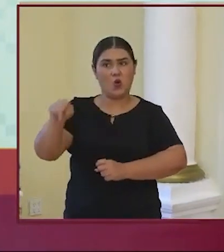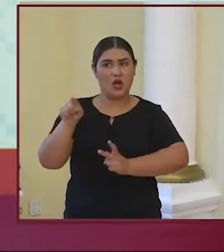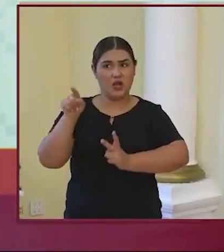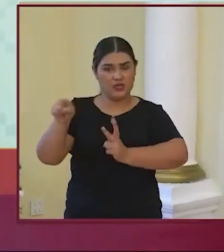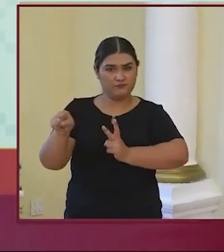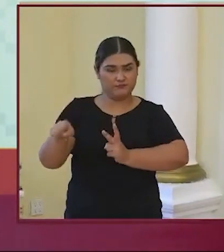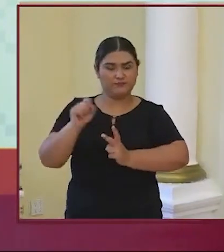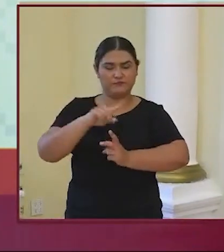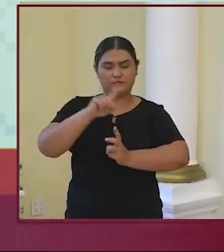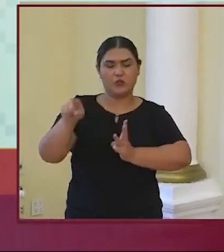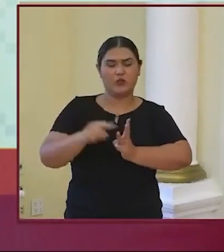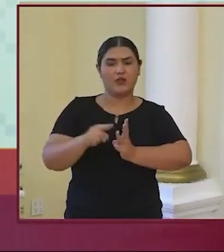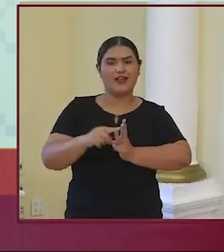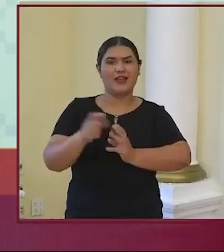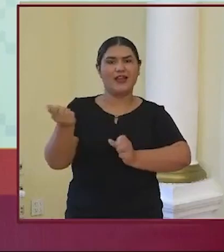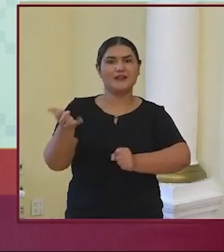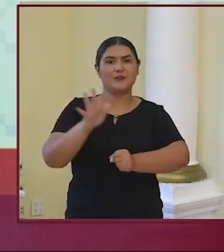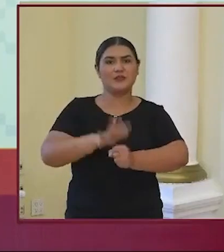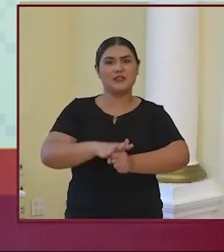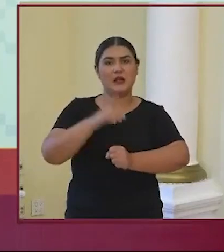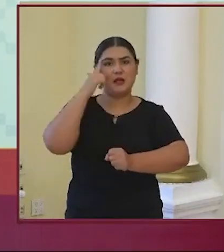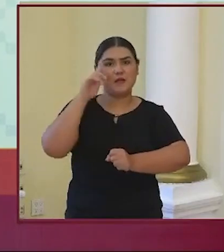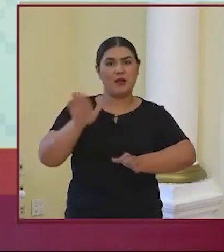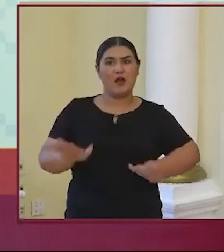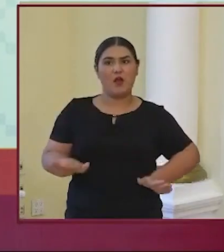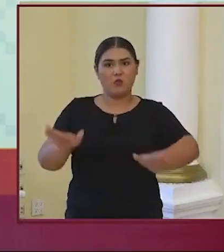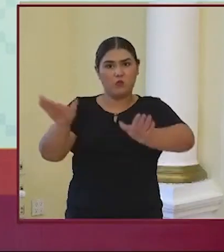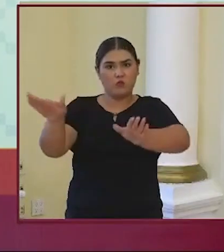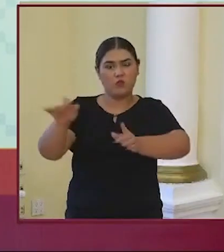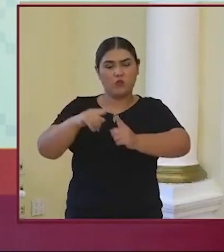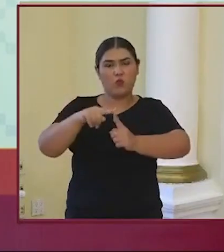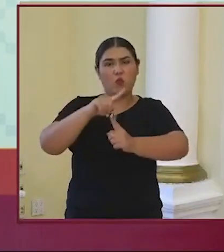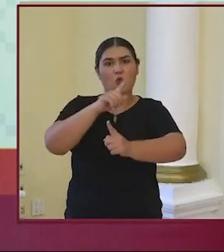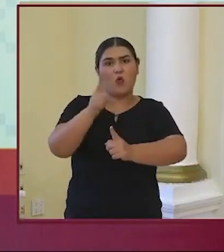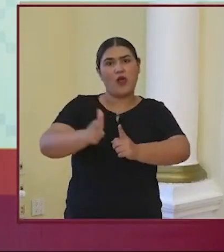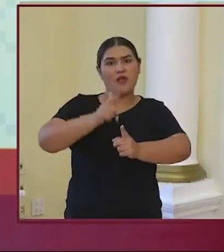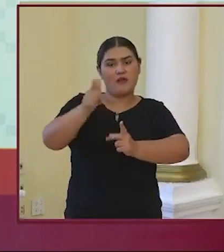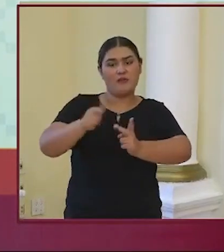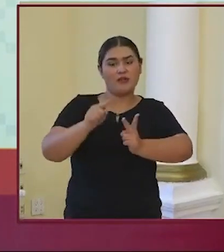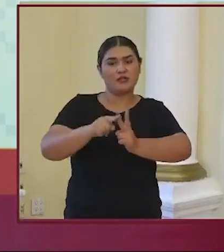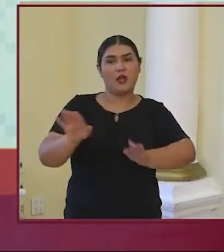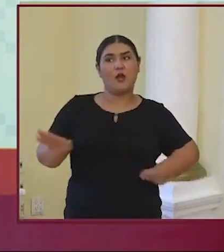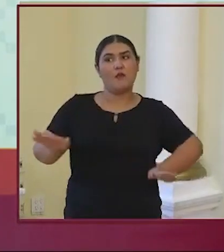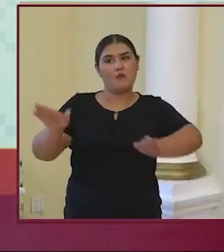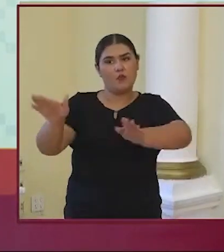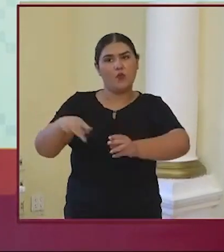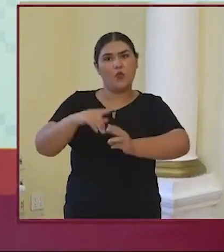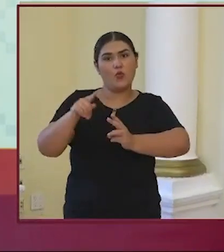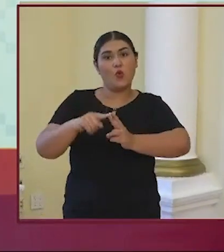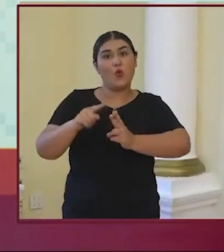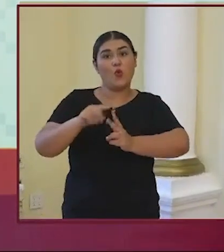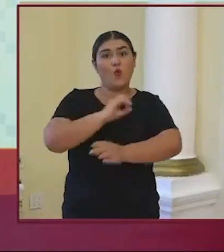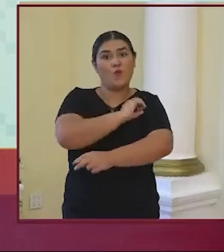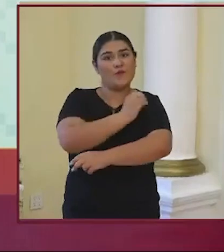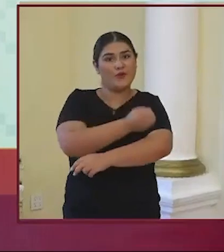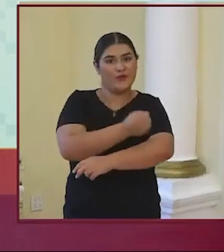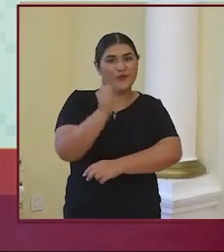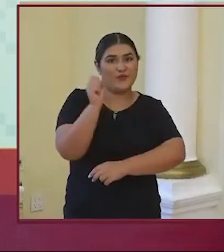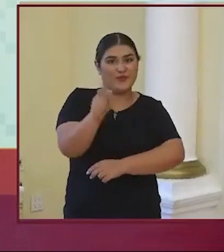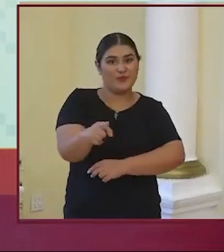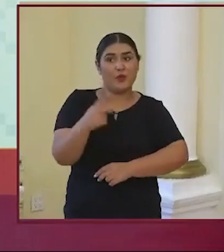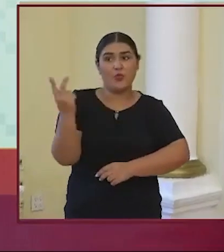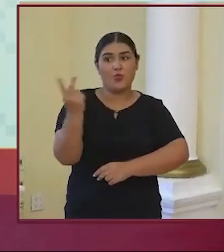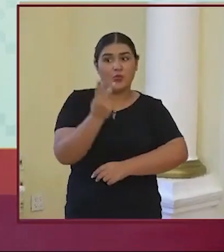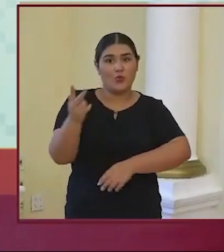administración del aeropuerto de Guaymas y el aeropuerto de Obregón. Es decir, se